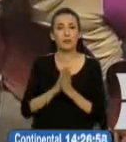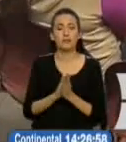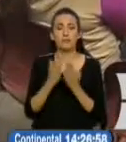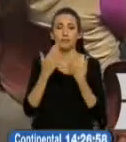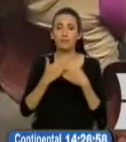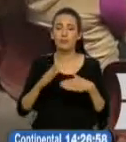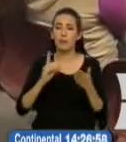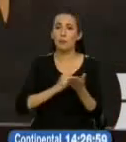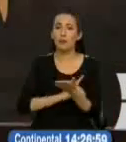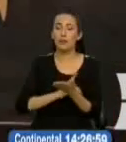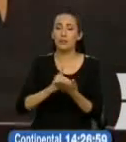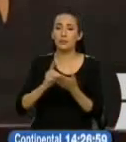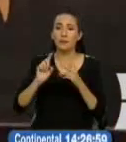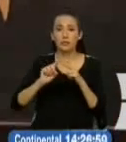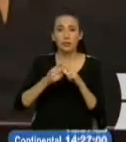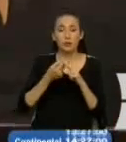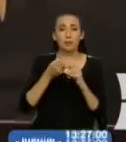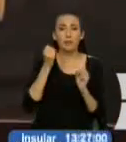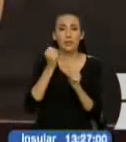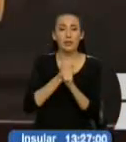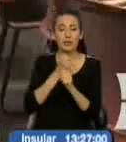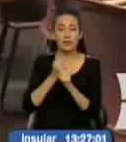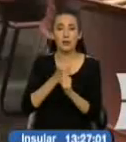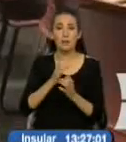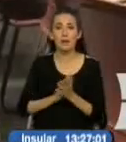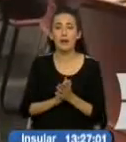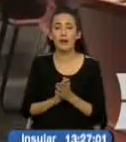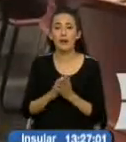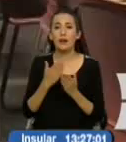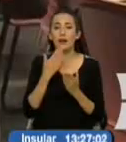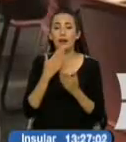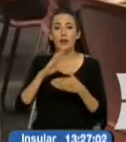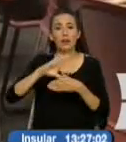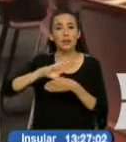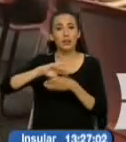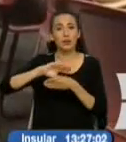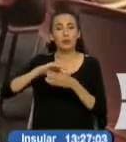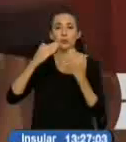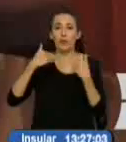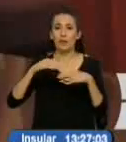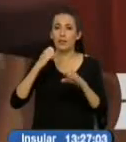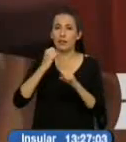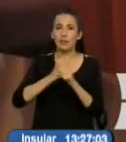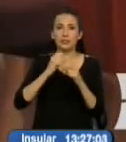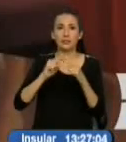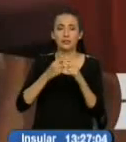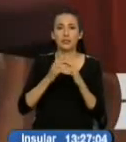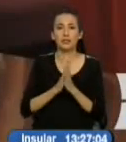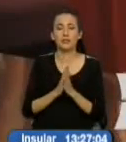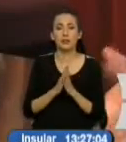de su implementación, el plan de contingencia consular ya da resultados. Empezamos a hacer